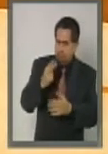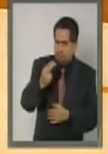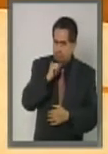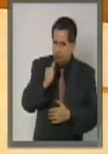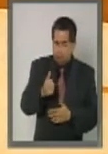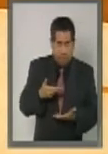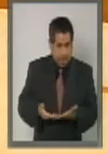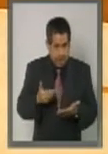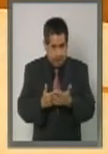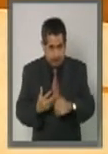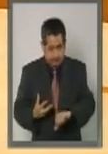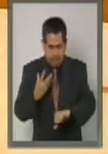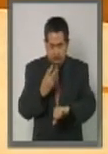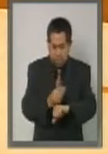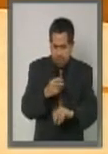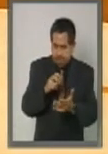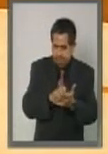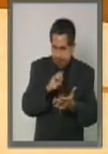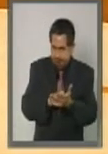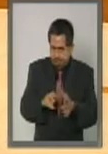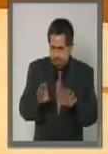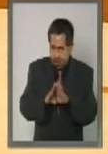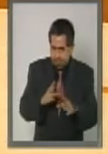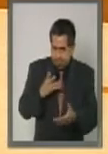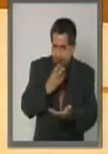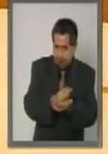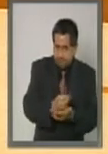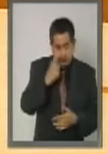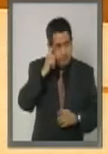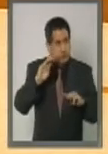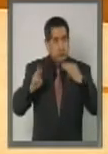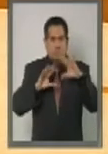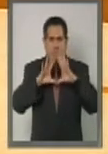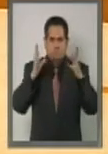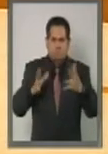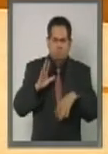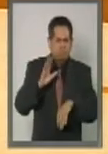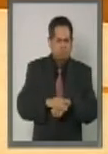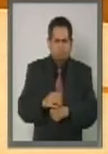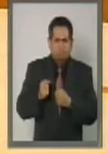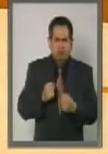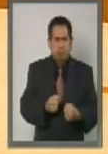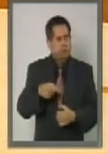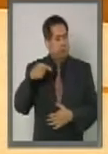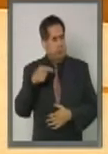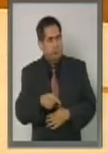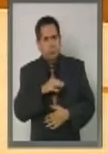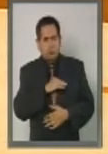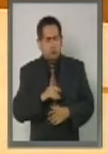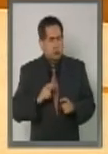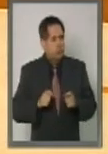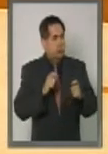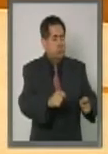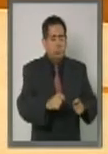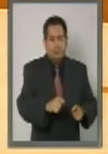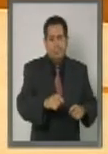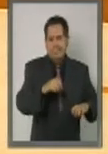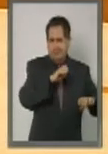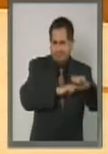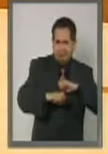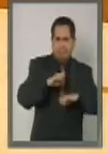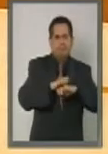fue fortalecer la presencia de México en el mundo, dándole mejores condiciones de trabajo a los integrantes del